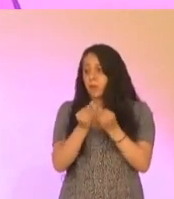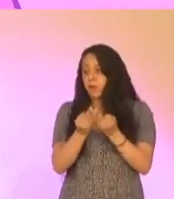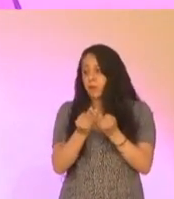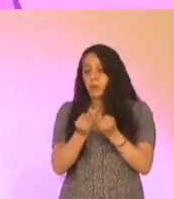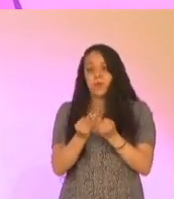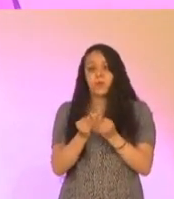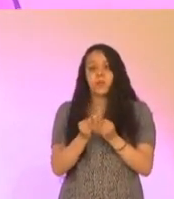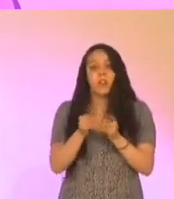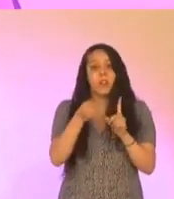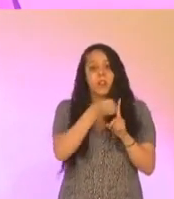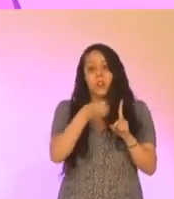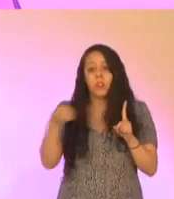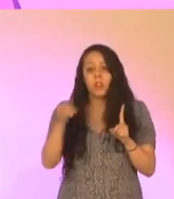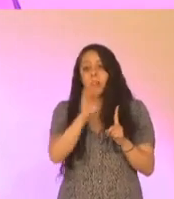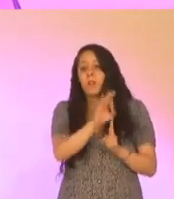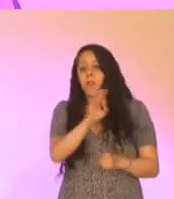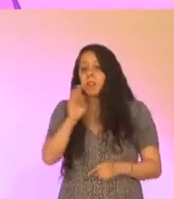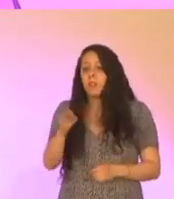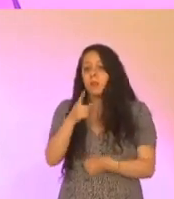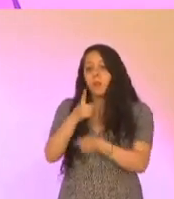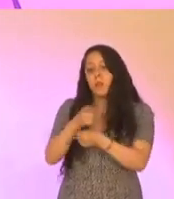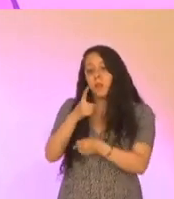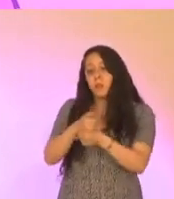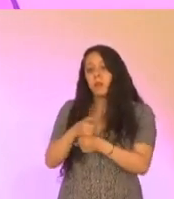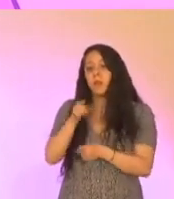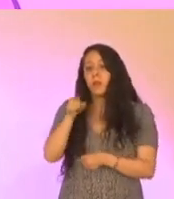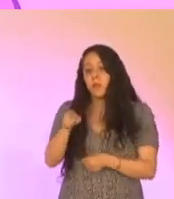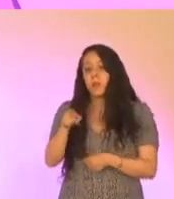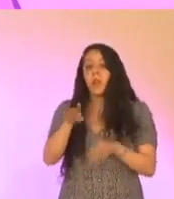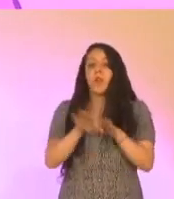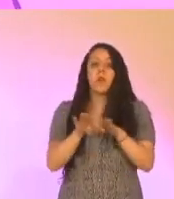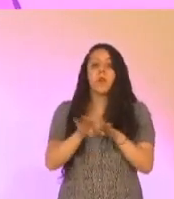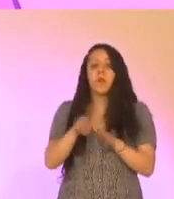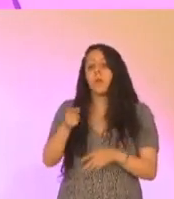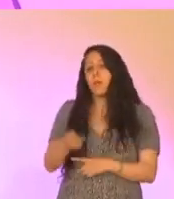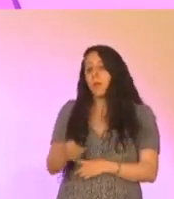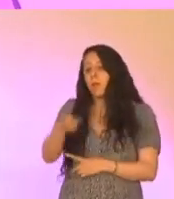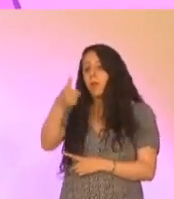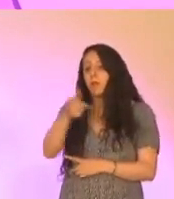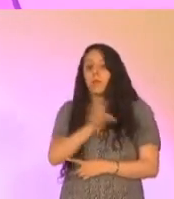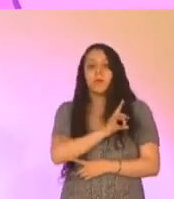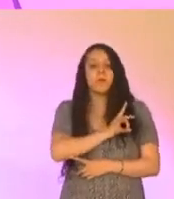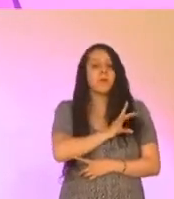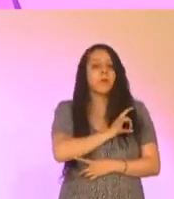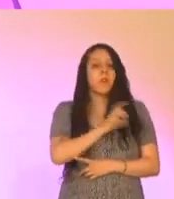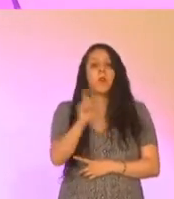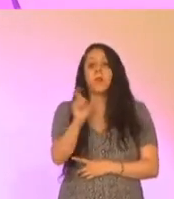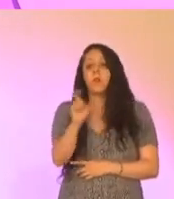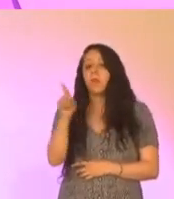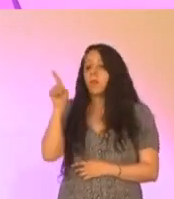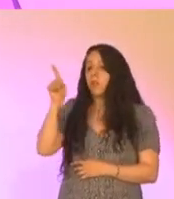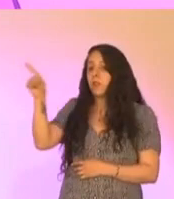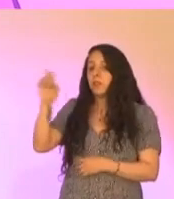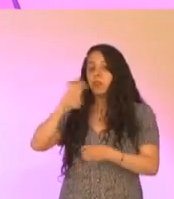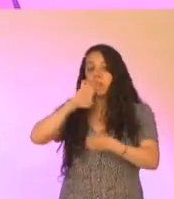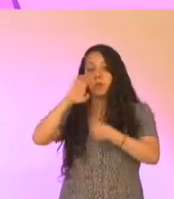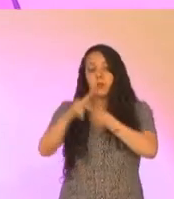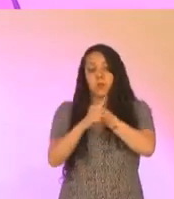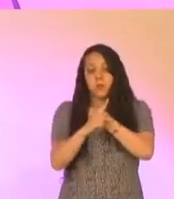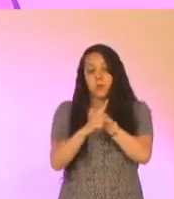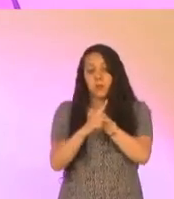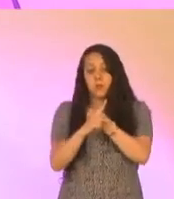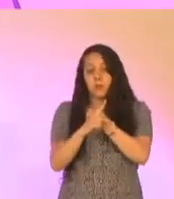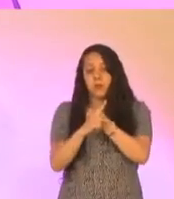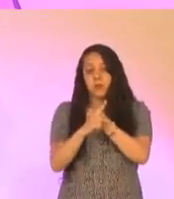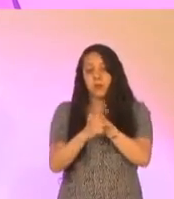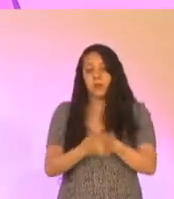abordan estas primeras inquietudes primeros miedos que surgían en europa los dos primeros